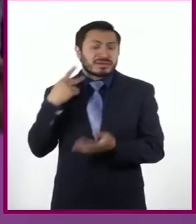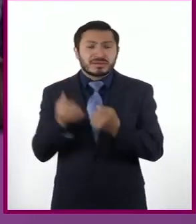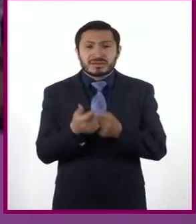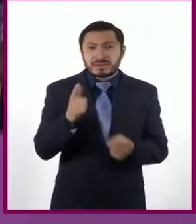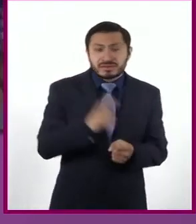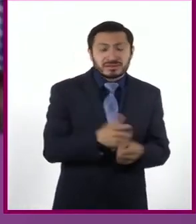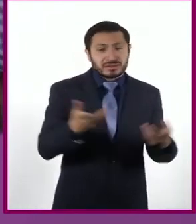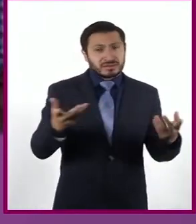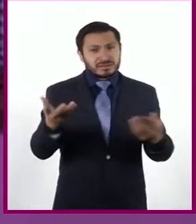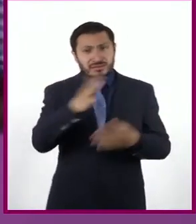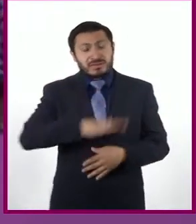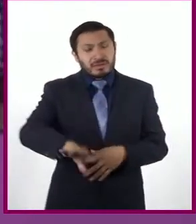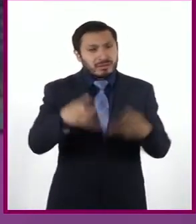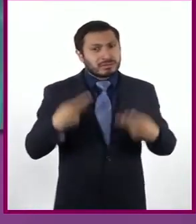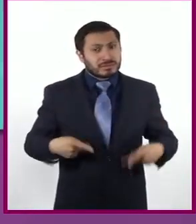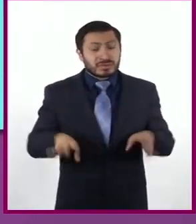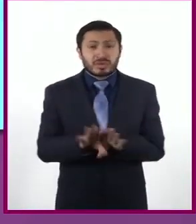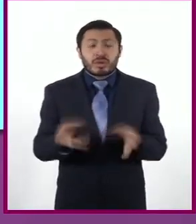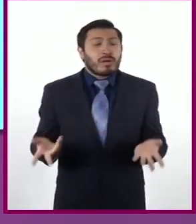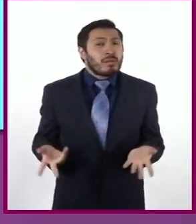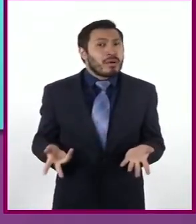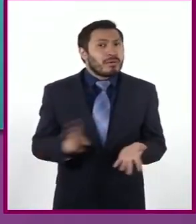de las personas?